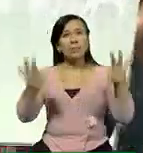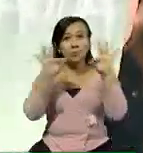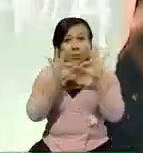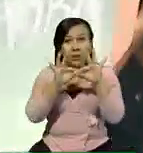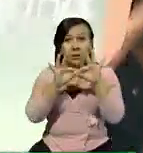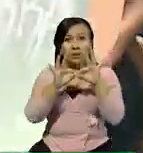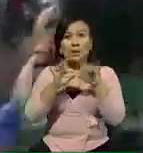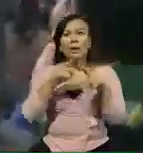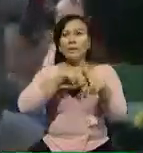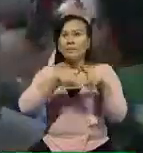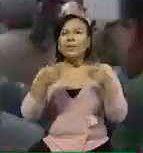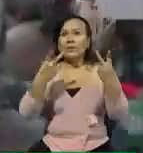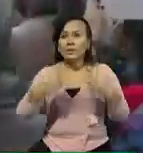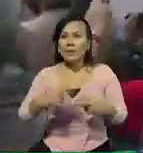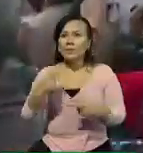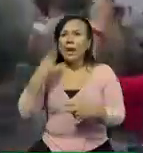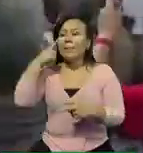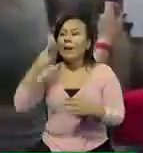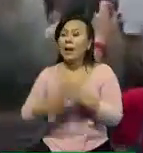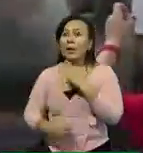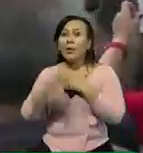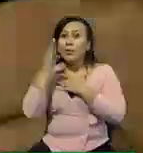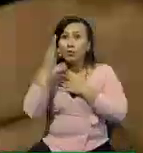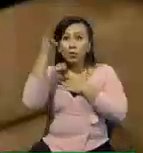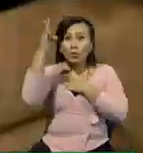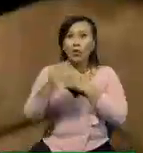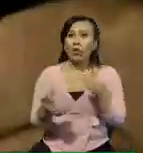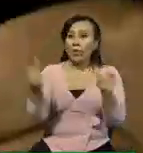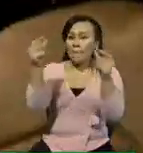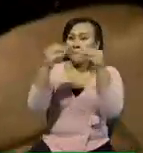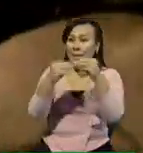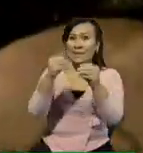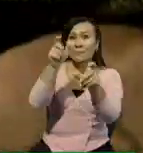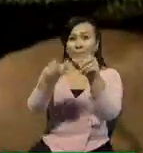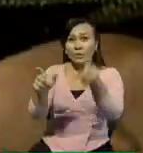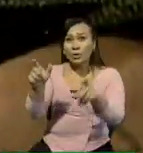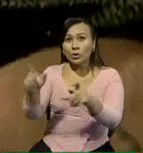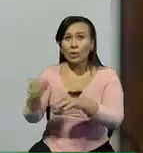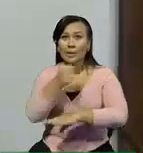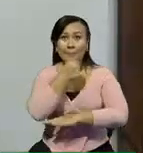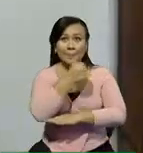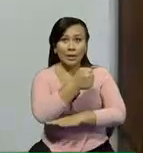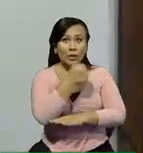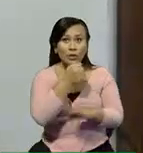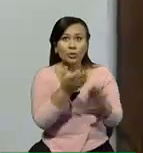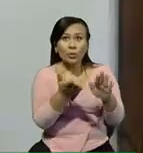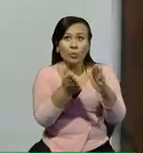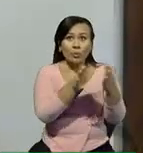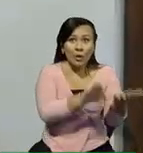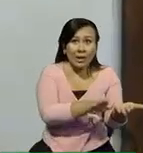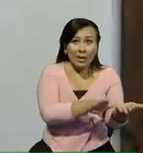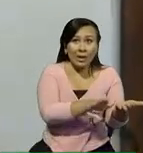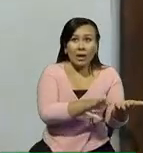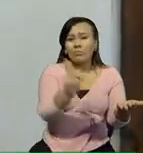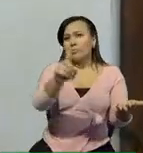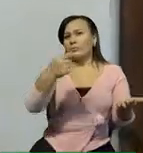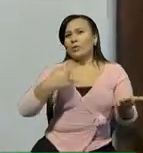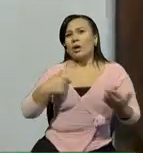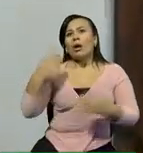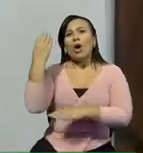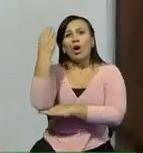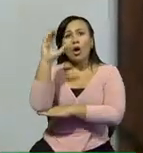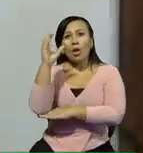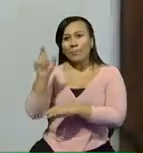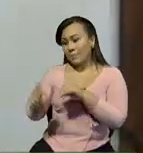sino también como precedente para evitar la impunidad de crímenes similares contra comunicadores. Tendrá que ir la CIDH también a Colombia.